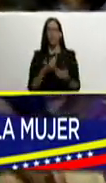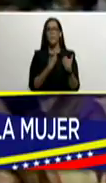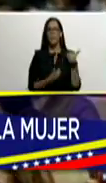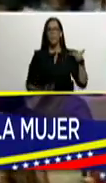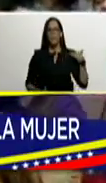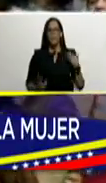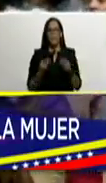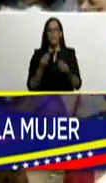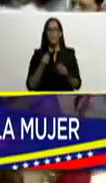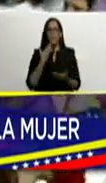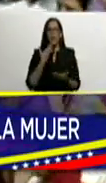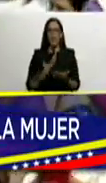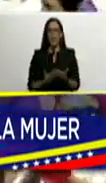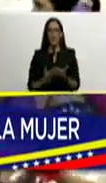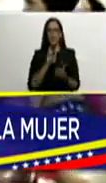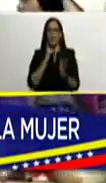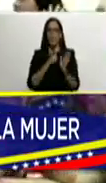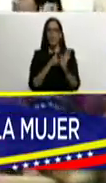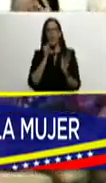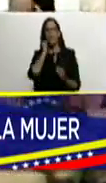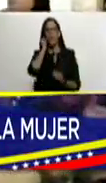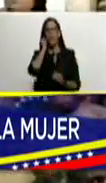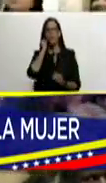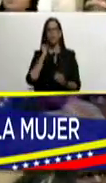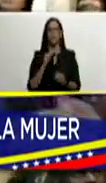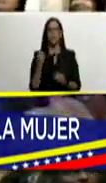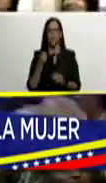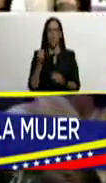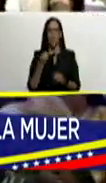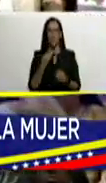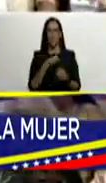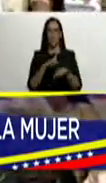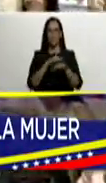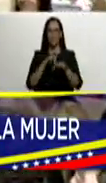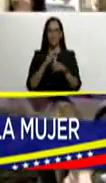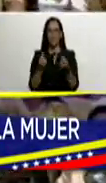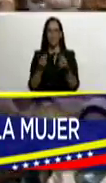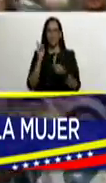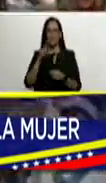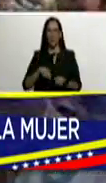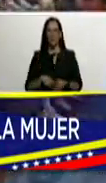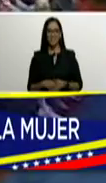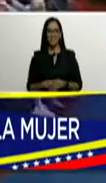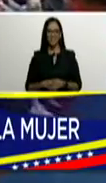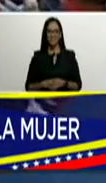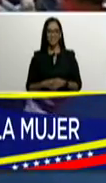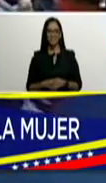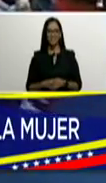presidente, muchísimas gracias en nombre de las mujeres y como ministra de Finanzas también.